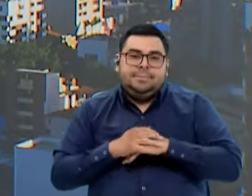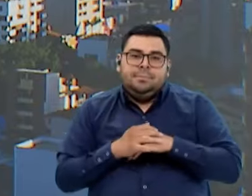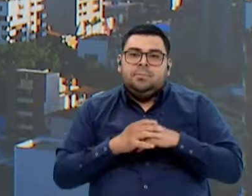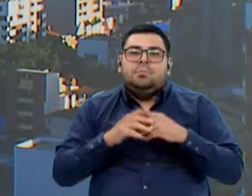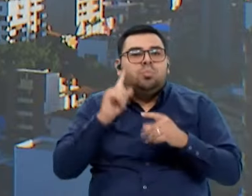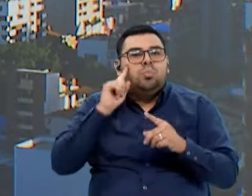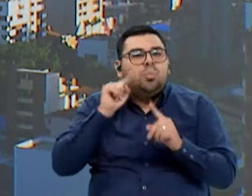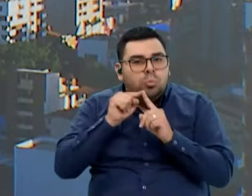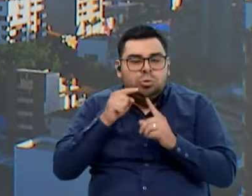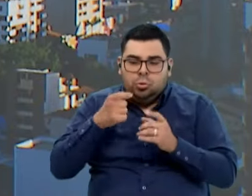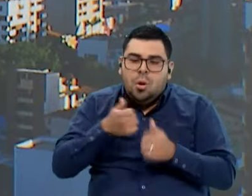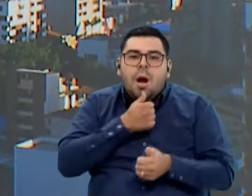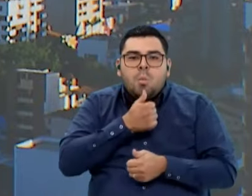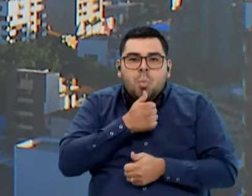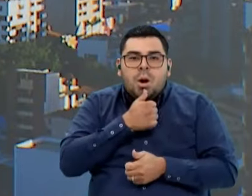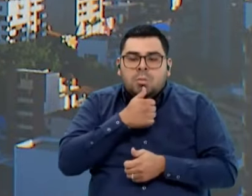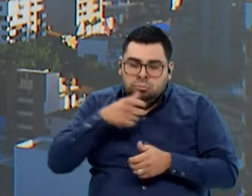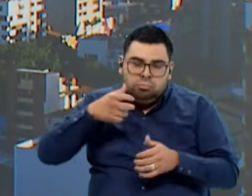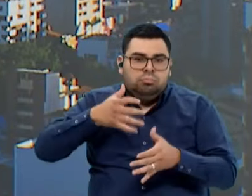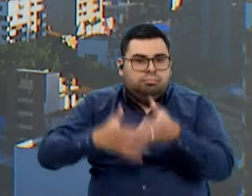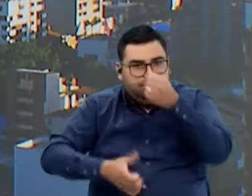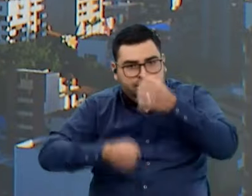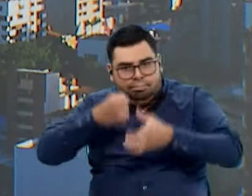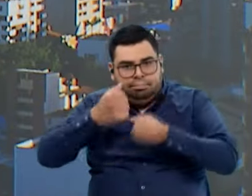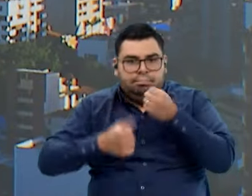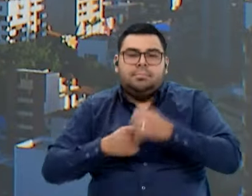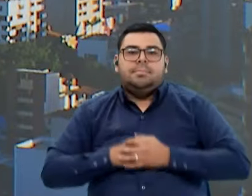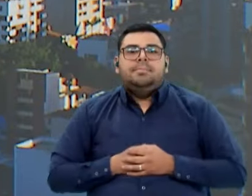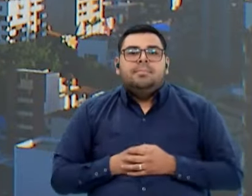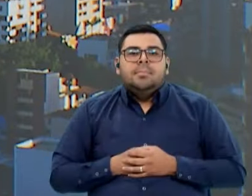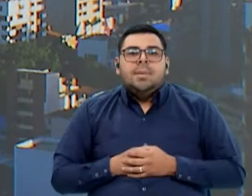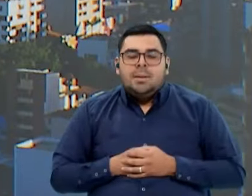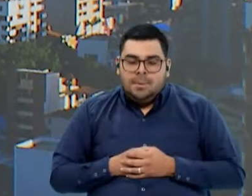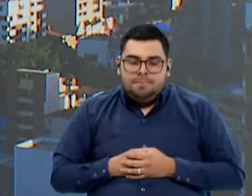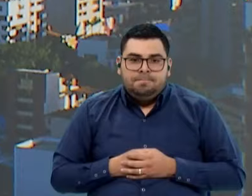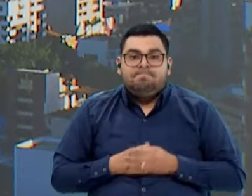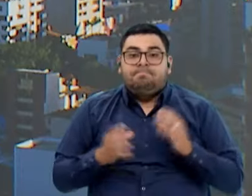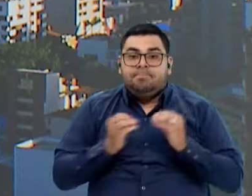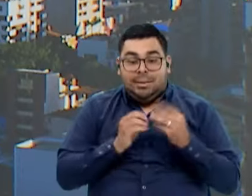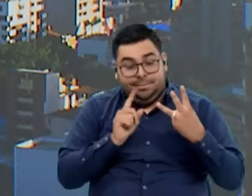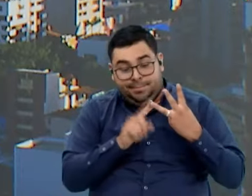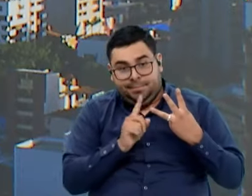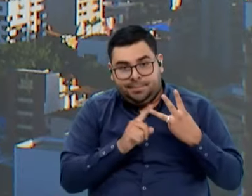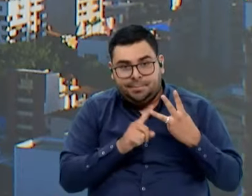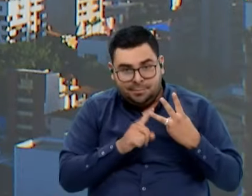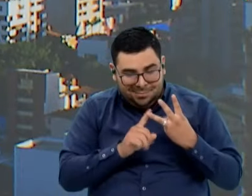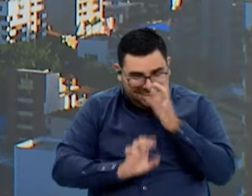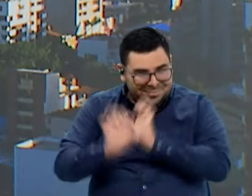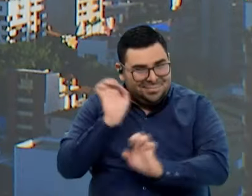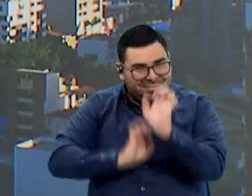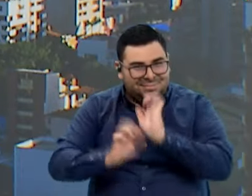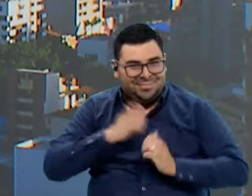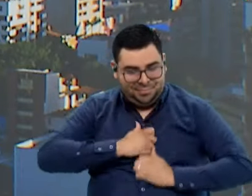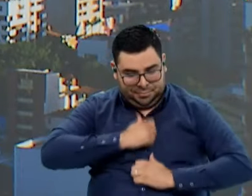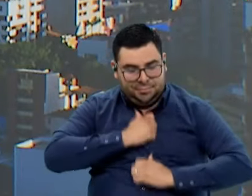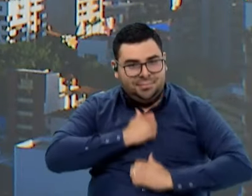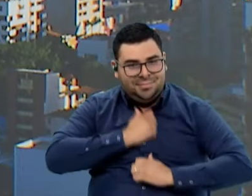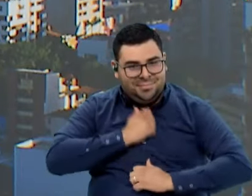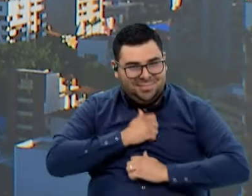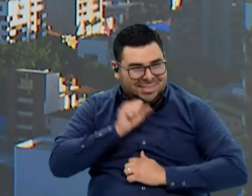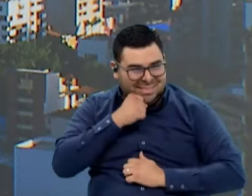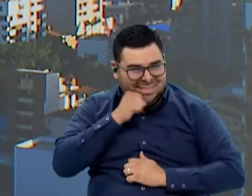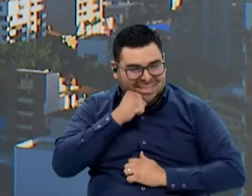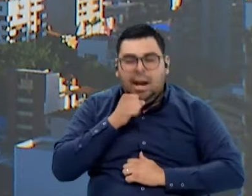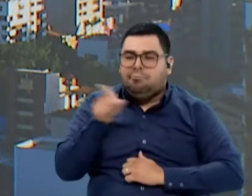agua. Y tercero, con la Defensa Civil, con el convenio que tenemos con la Unidad Nacional para la Gestión del Riesgo, trajimos una planta portátil de